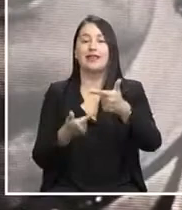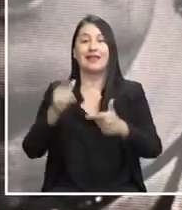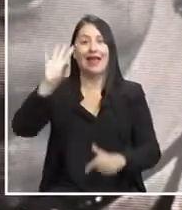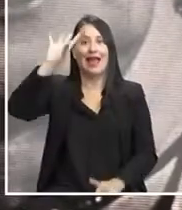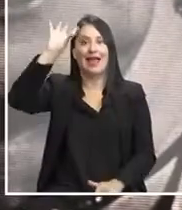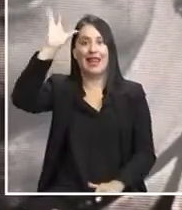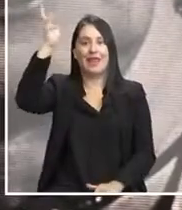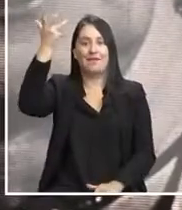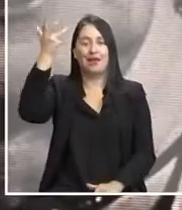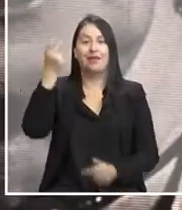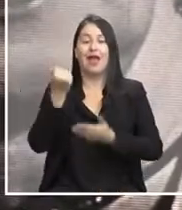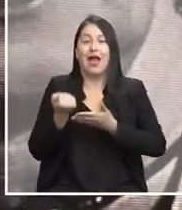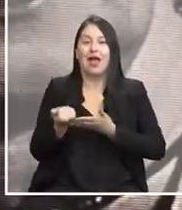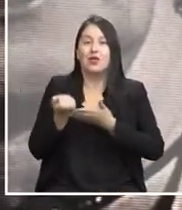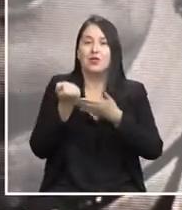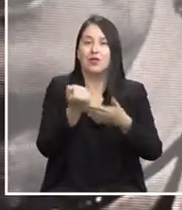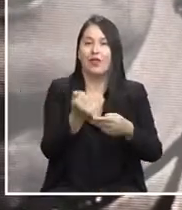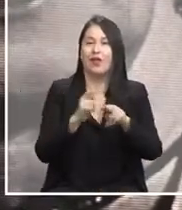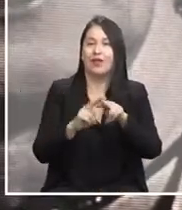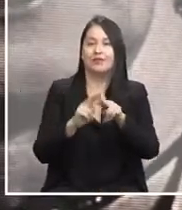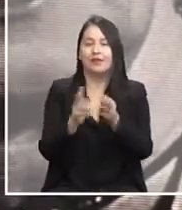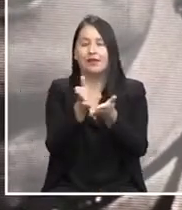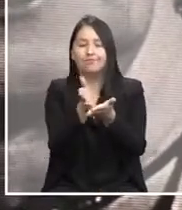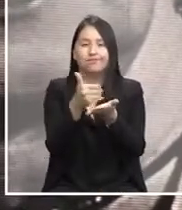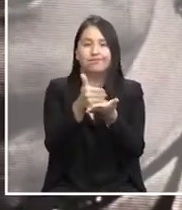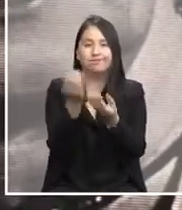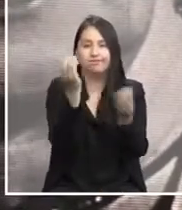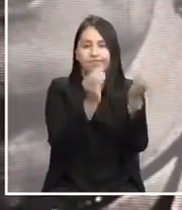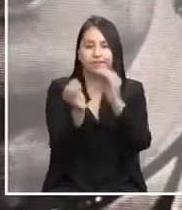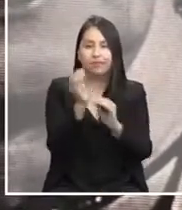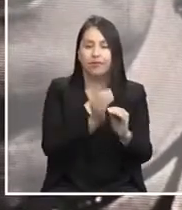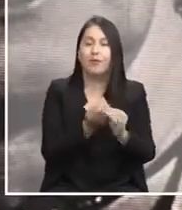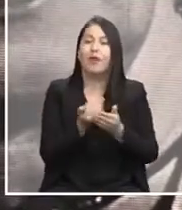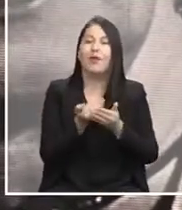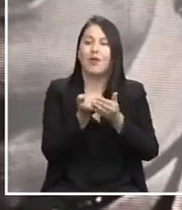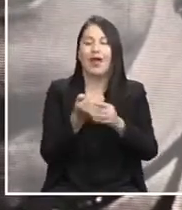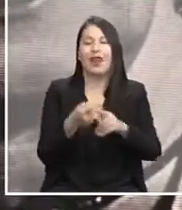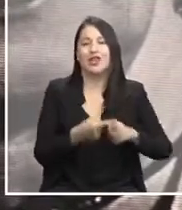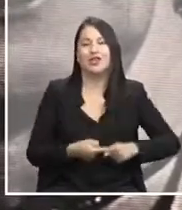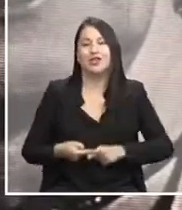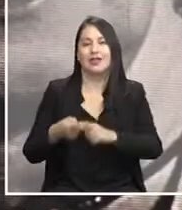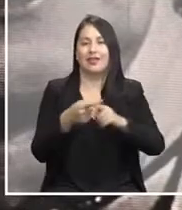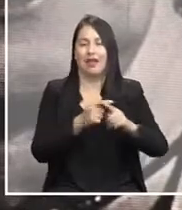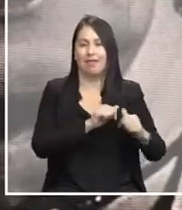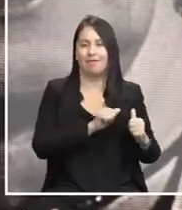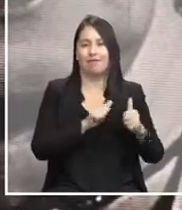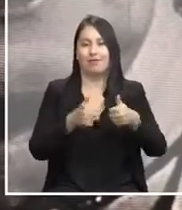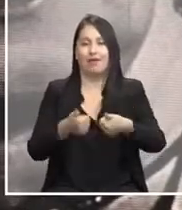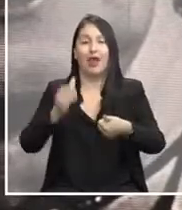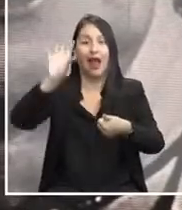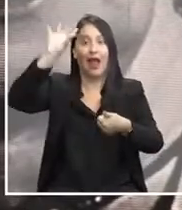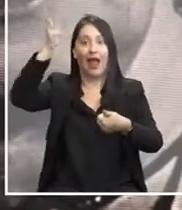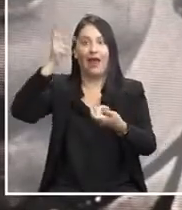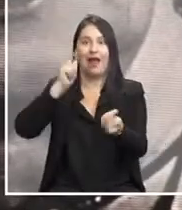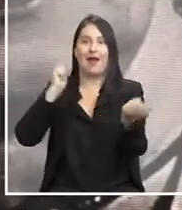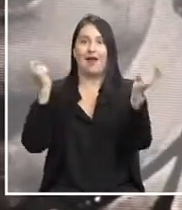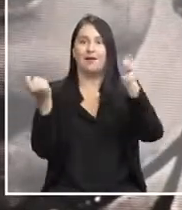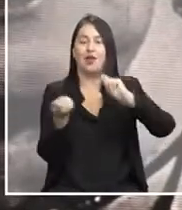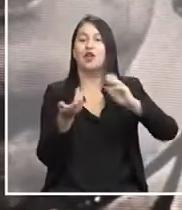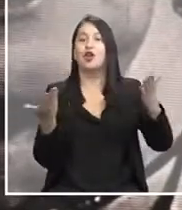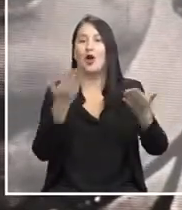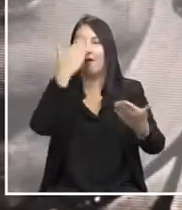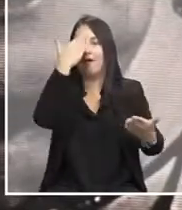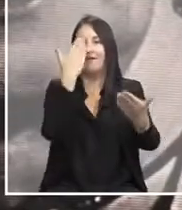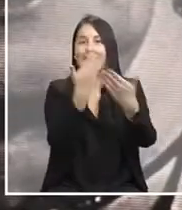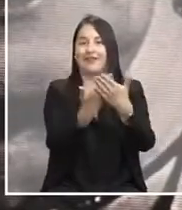ayudando específicamente en generar estrategias para ayudar a la sociedad a combatir los cambios climáticos y cómo afrontarlos